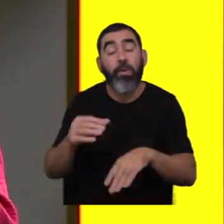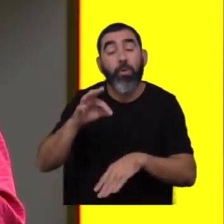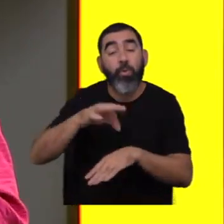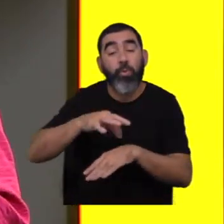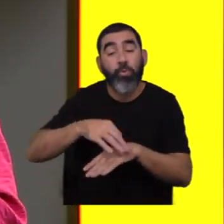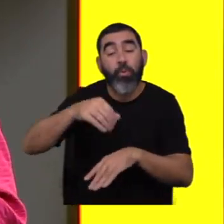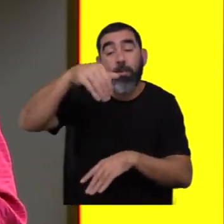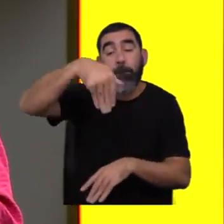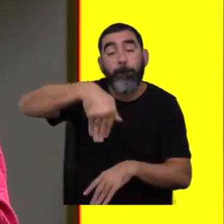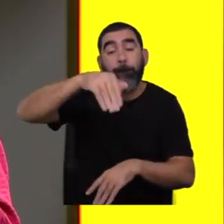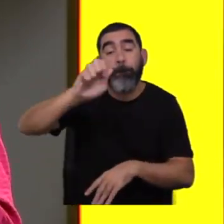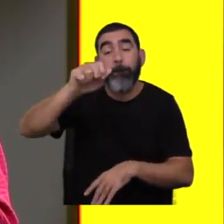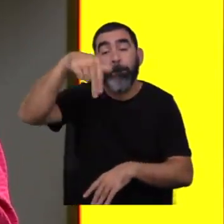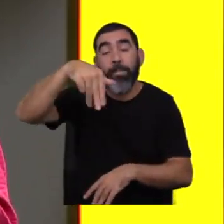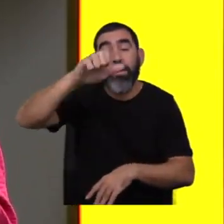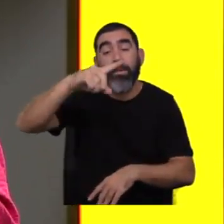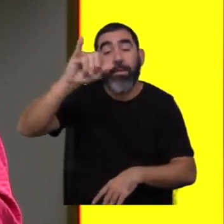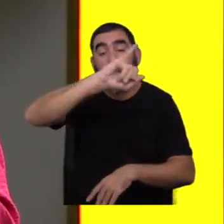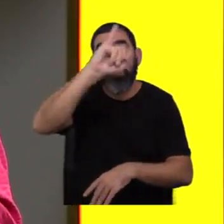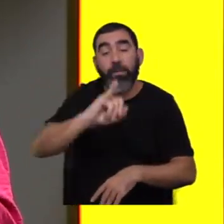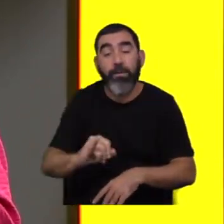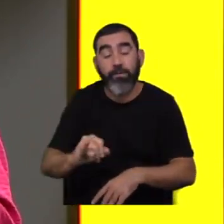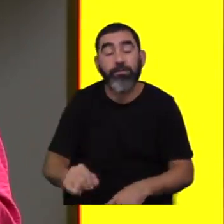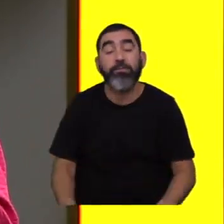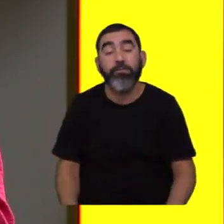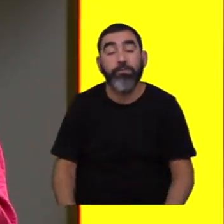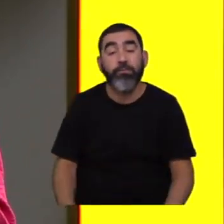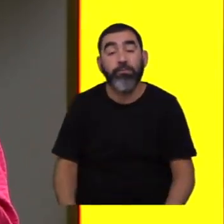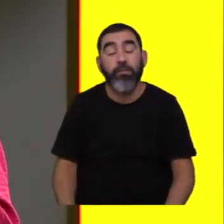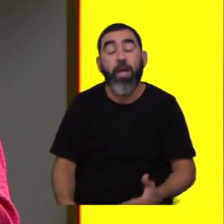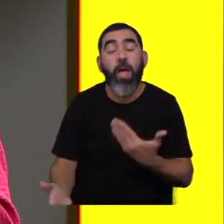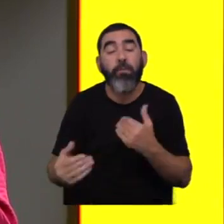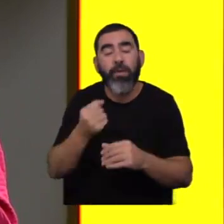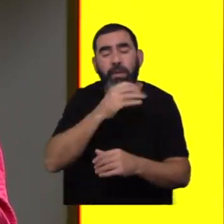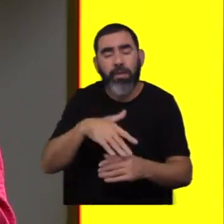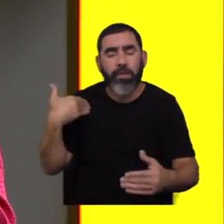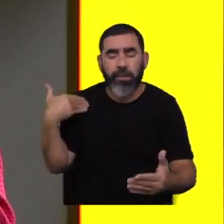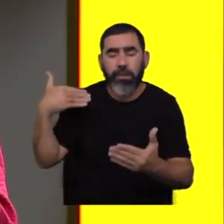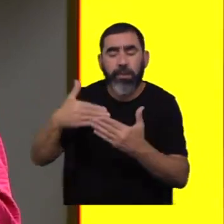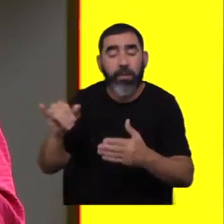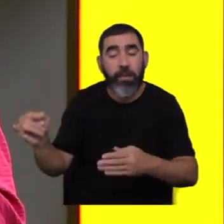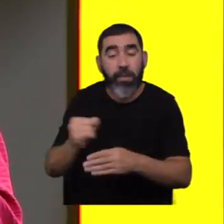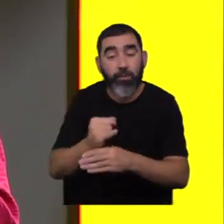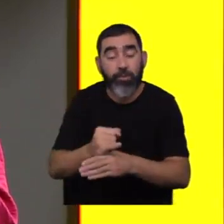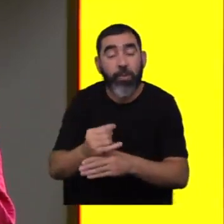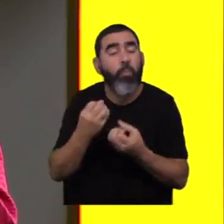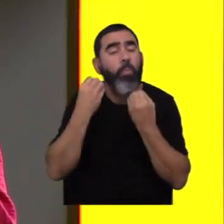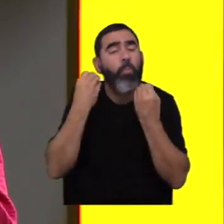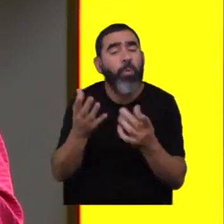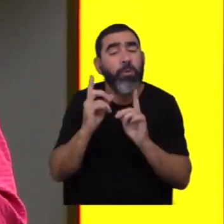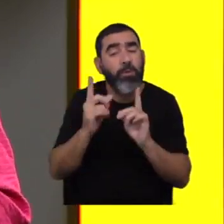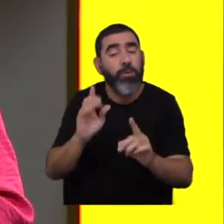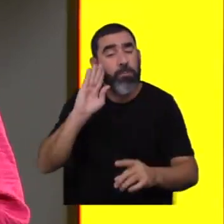Justino Menéndez, que es jefe de cadera del Banco de Prótesis, que nos habla de la historia de esta institución y de por qué también